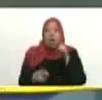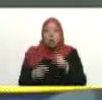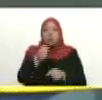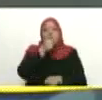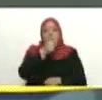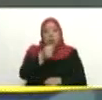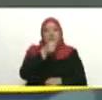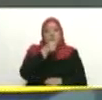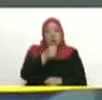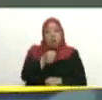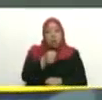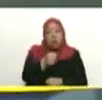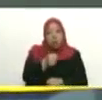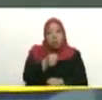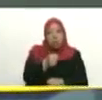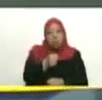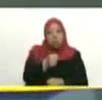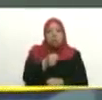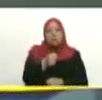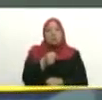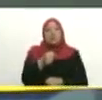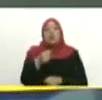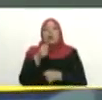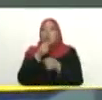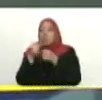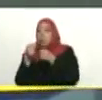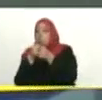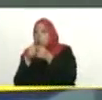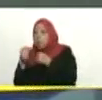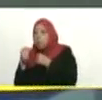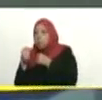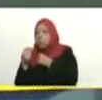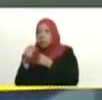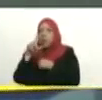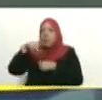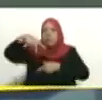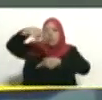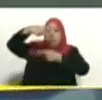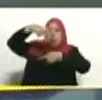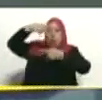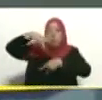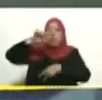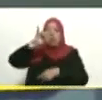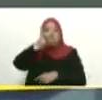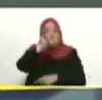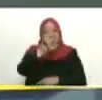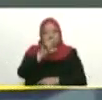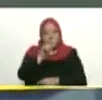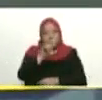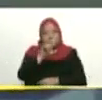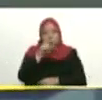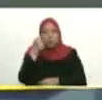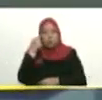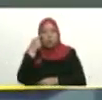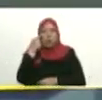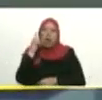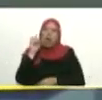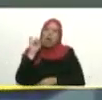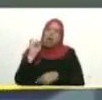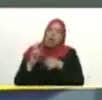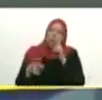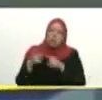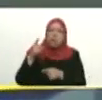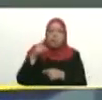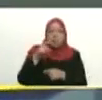periodistas. Y estuve viendo algunos reportajes por TikTok y por Instagram. Yo a veces me meto. Me pongo